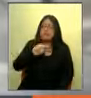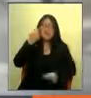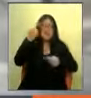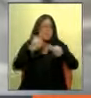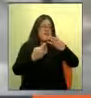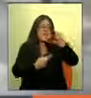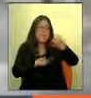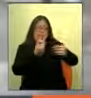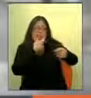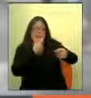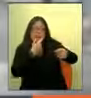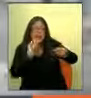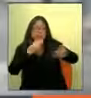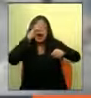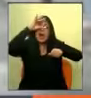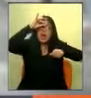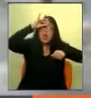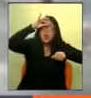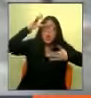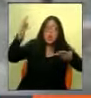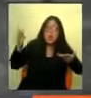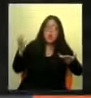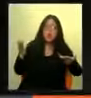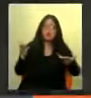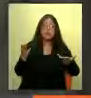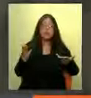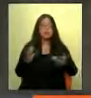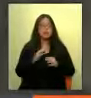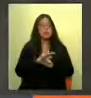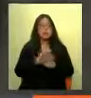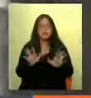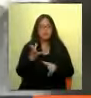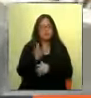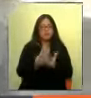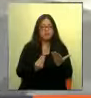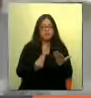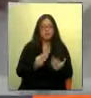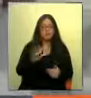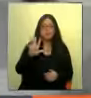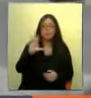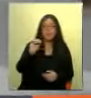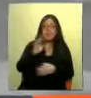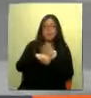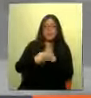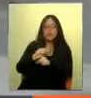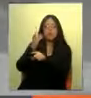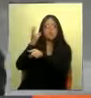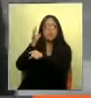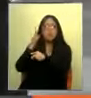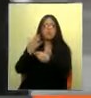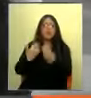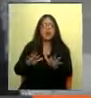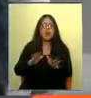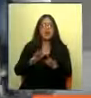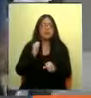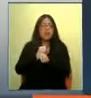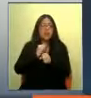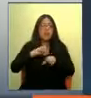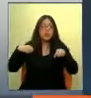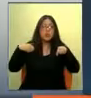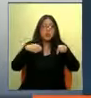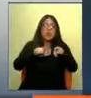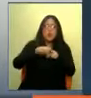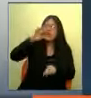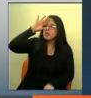tomado paracetamol, el ibuprofeno y nada. A los 50 años, esta cajera de supermercado comenzó a sufrir migrañas,